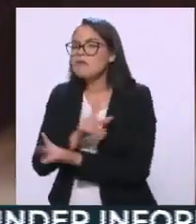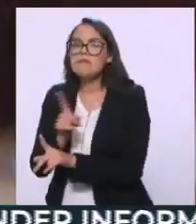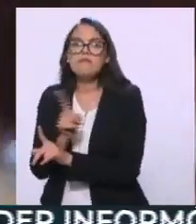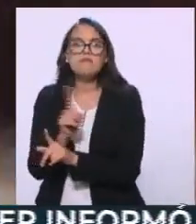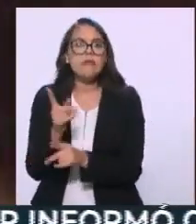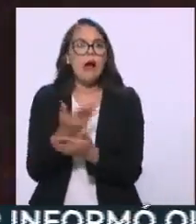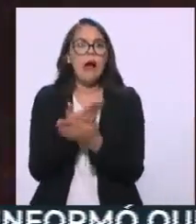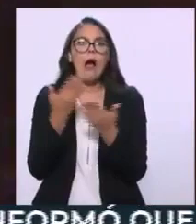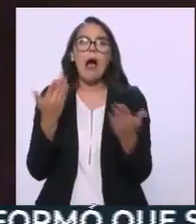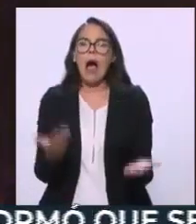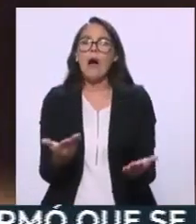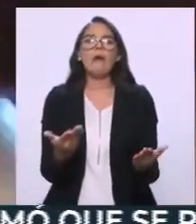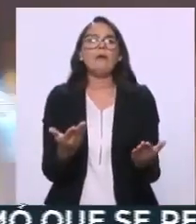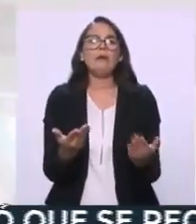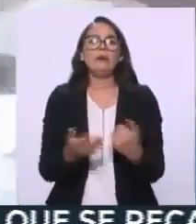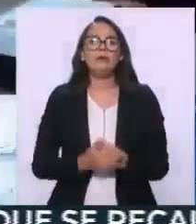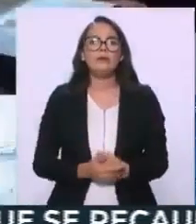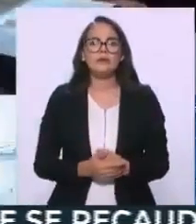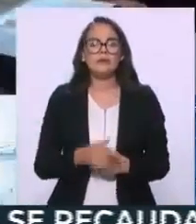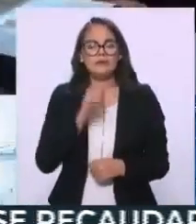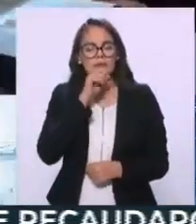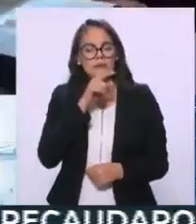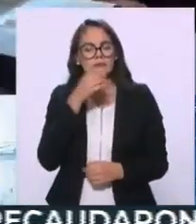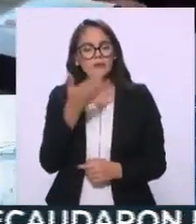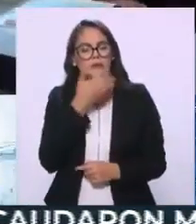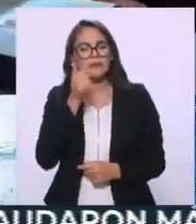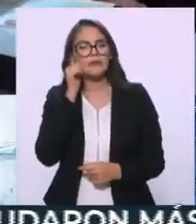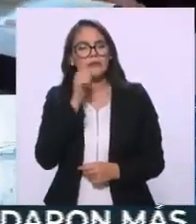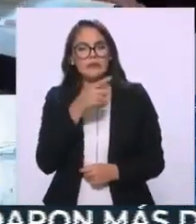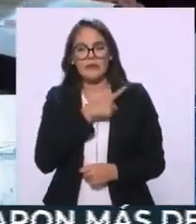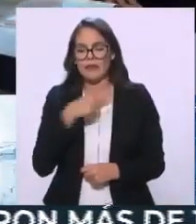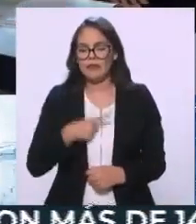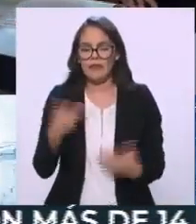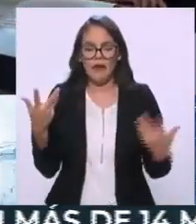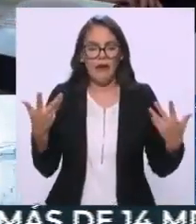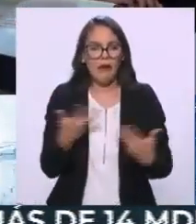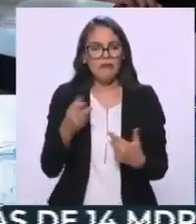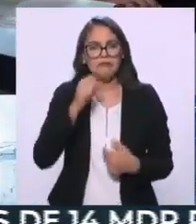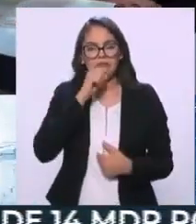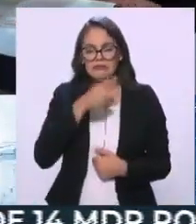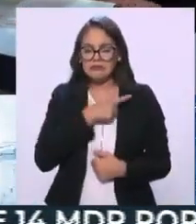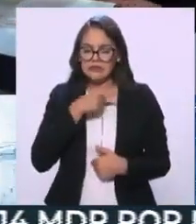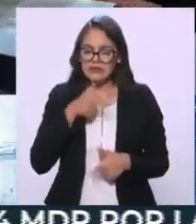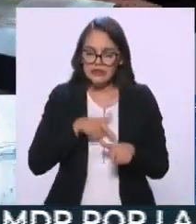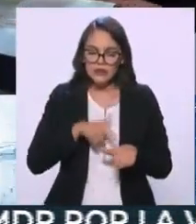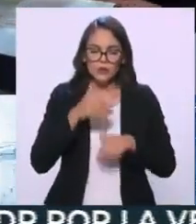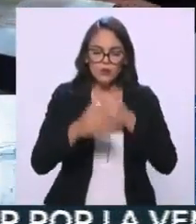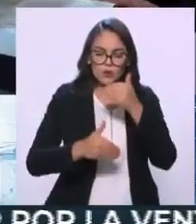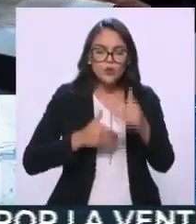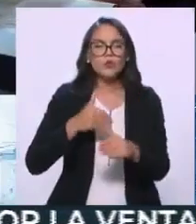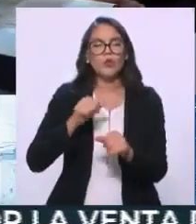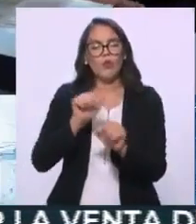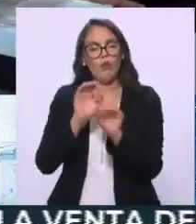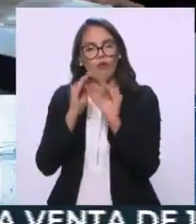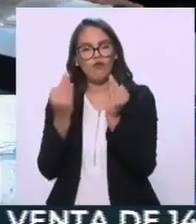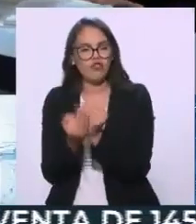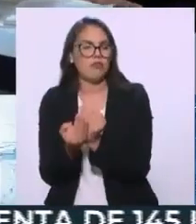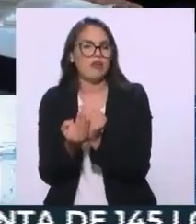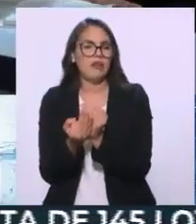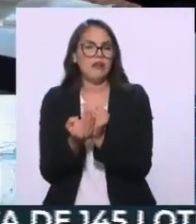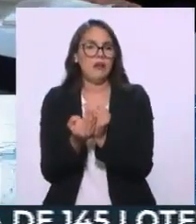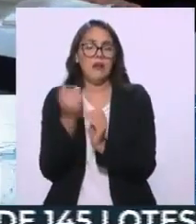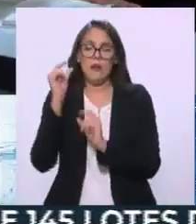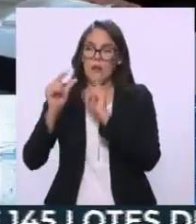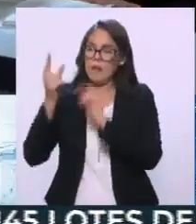se caracteriza por querer solamente reproducirse a sí mismo y construir procesos de acumulación, con lo cual se han